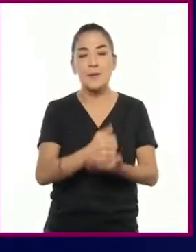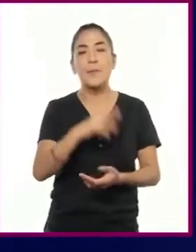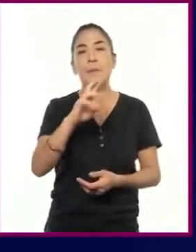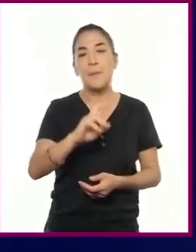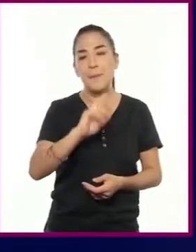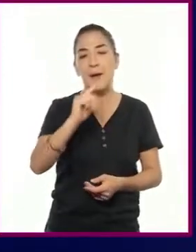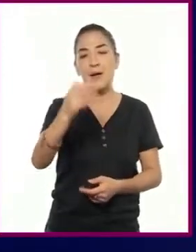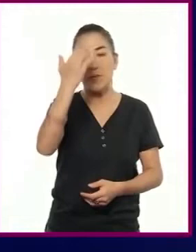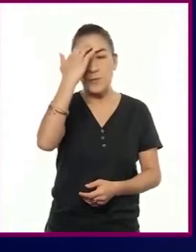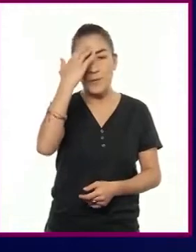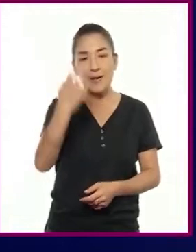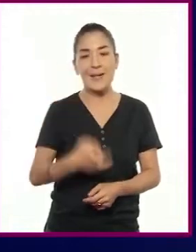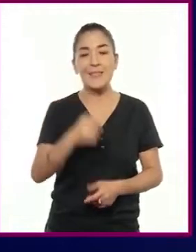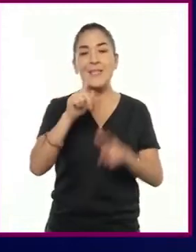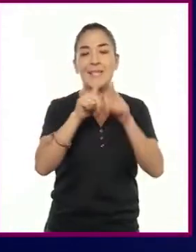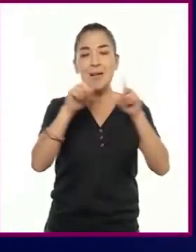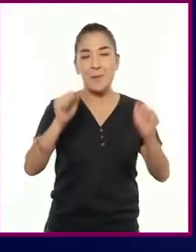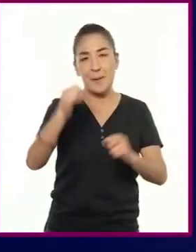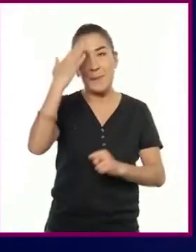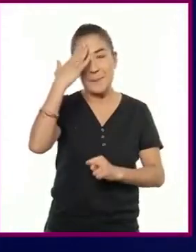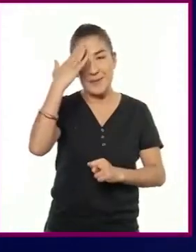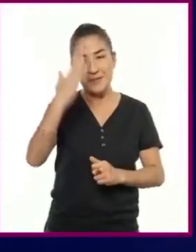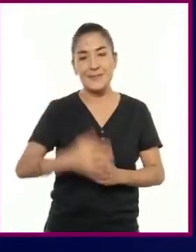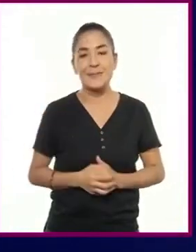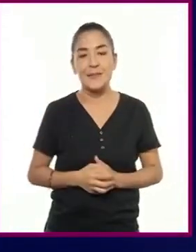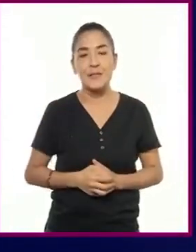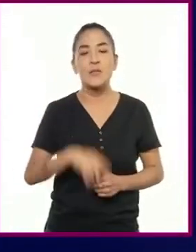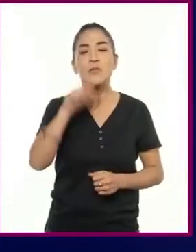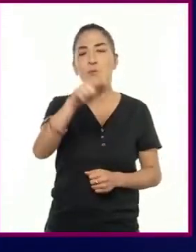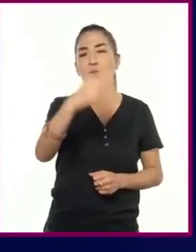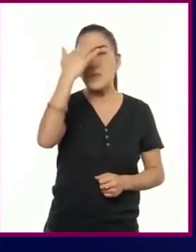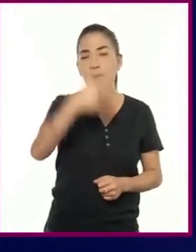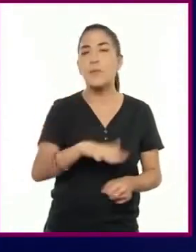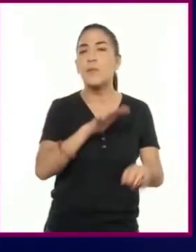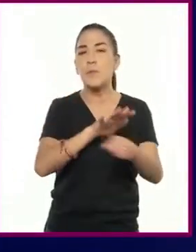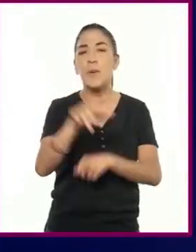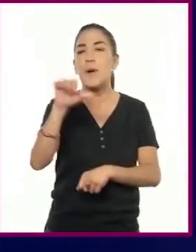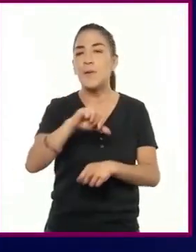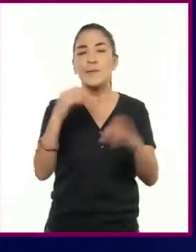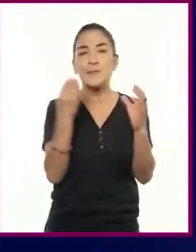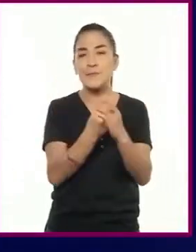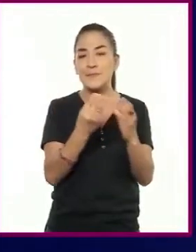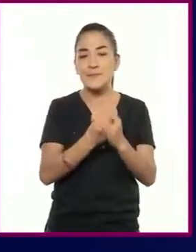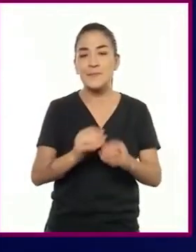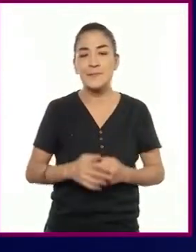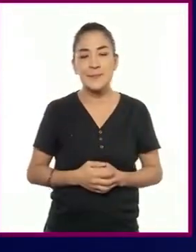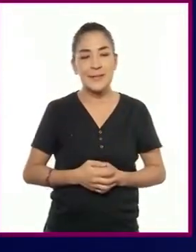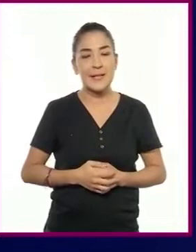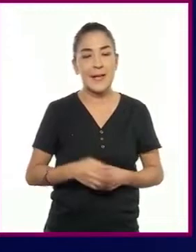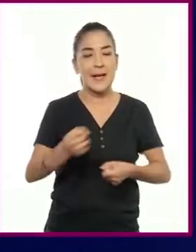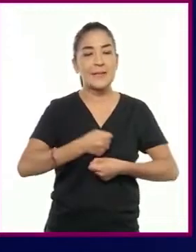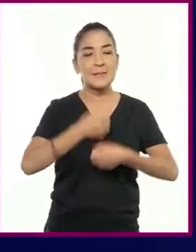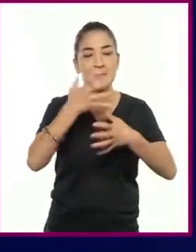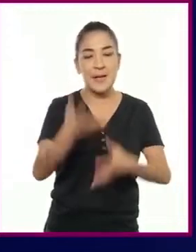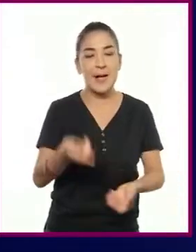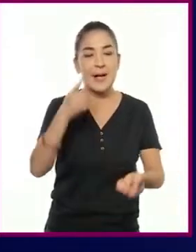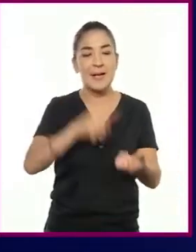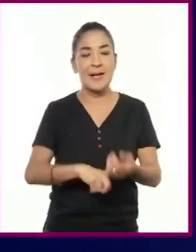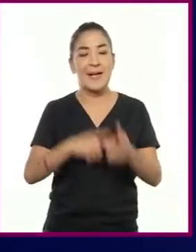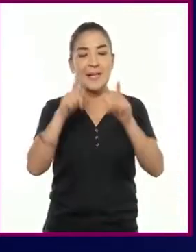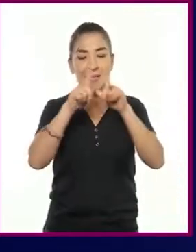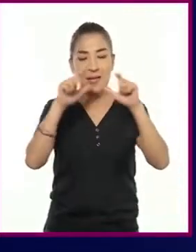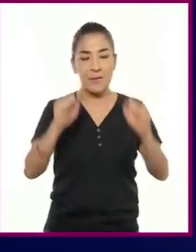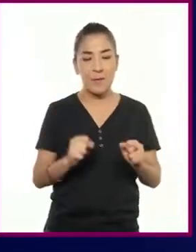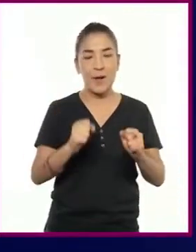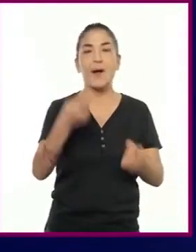mejor conocimiento de nuestra lengua materna. ¿Saben cuál es el título de la sesión? Expresiones de la